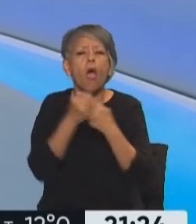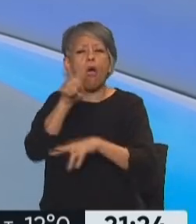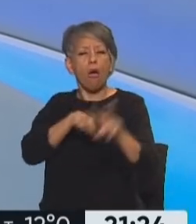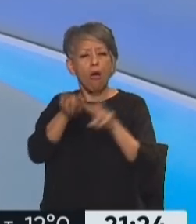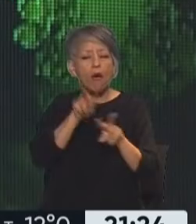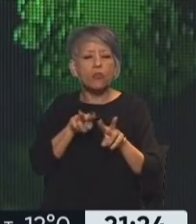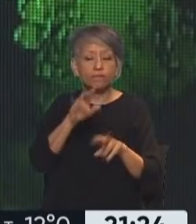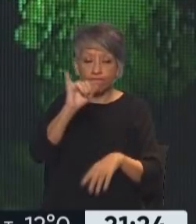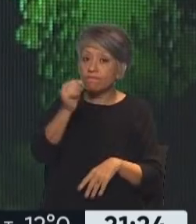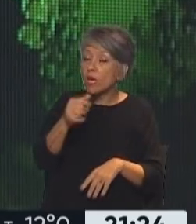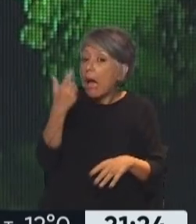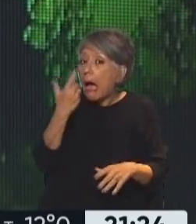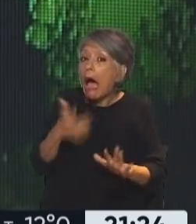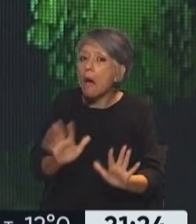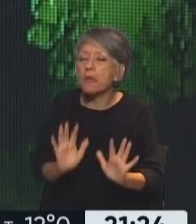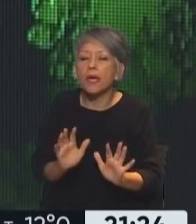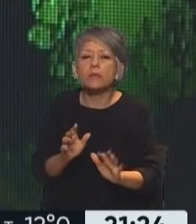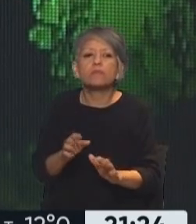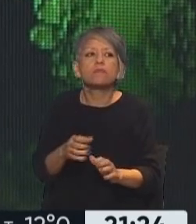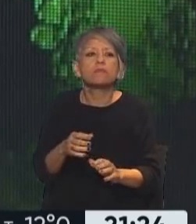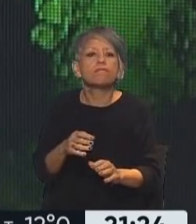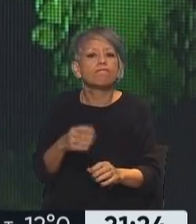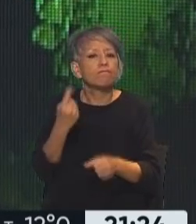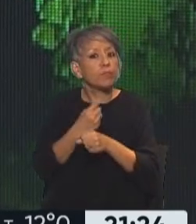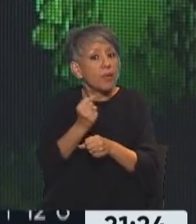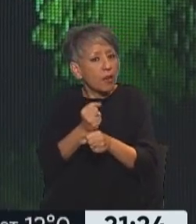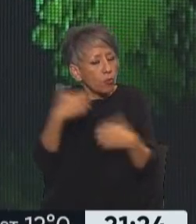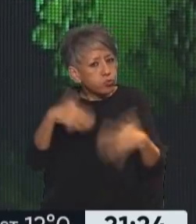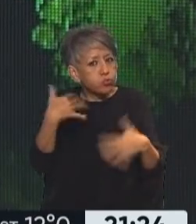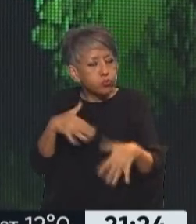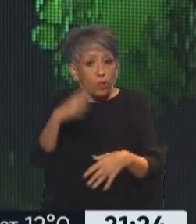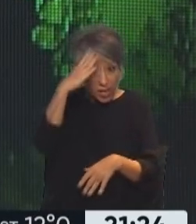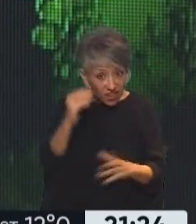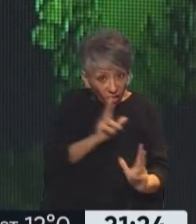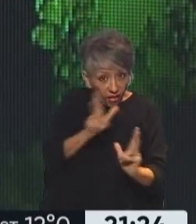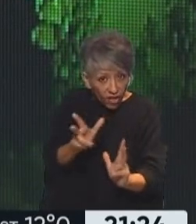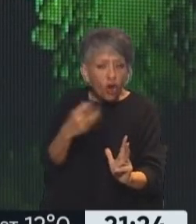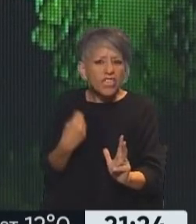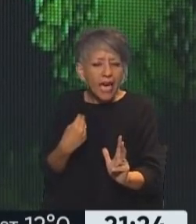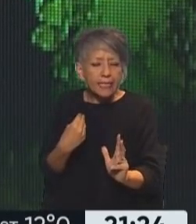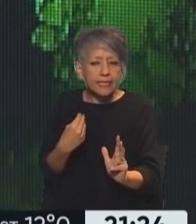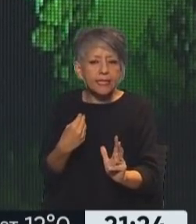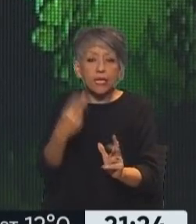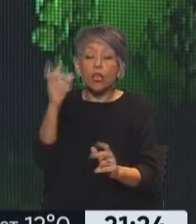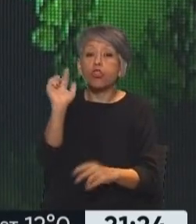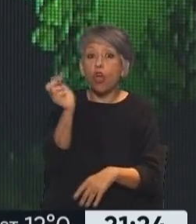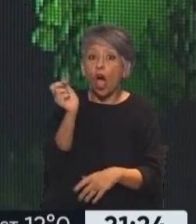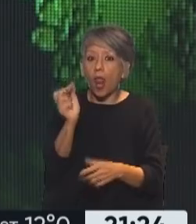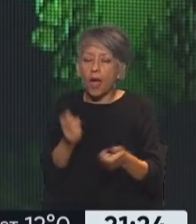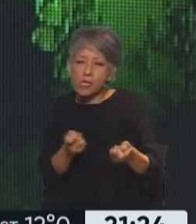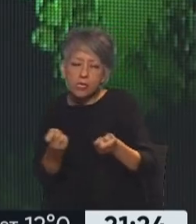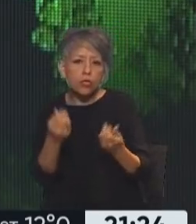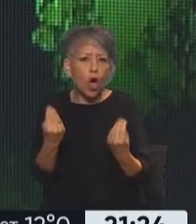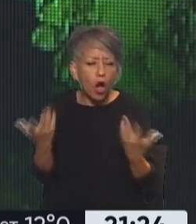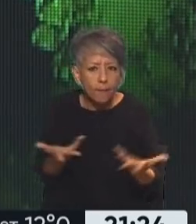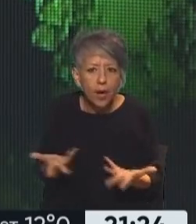cómo comienza a manejarse con el principal desafío que mismo marcó la vicepresidenta, que tiene que ver con la administración de los dólares, ¿sí? Digamos